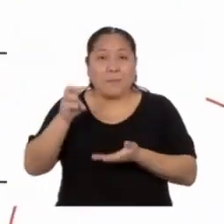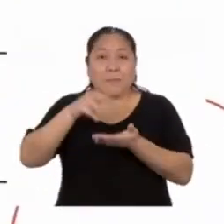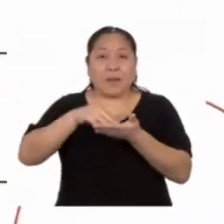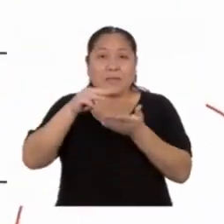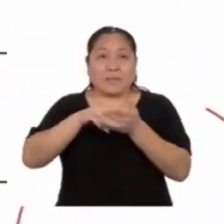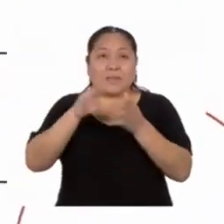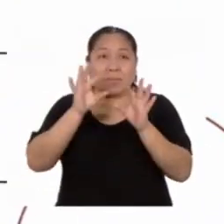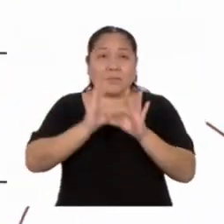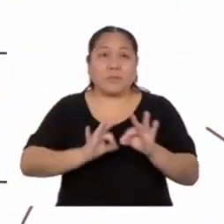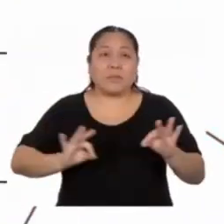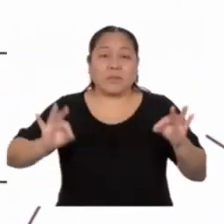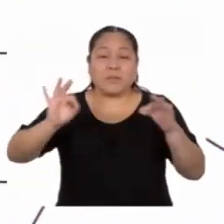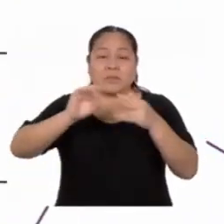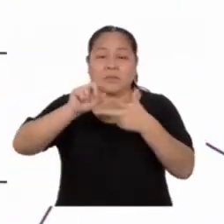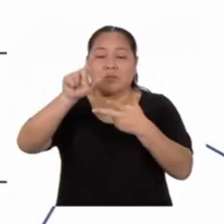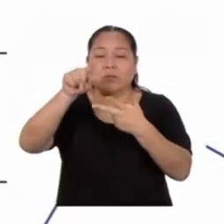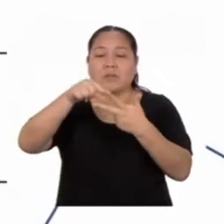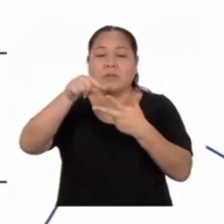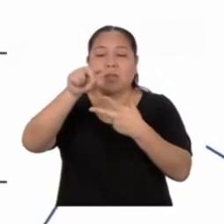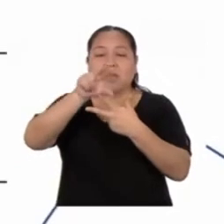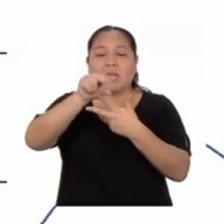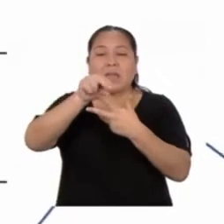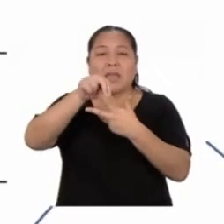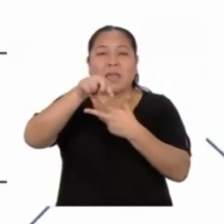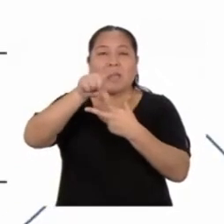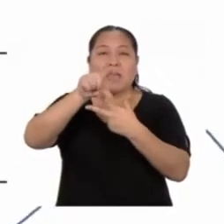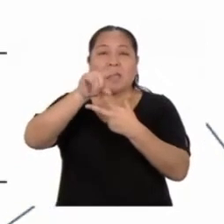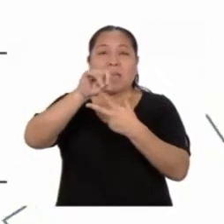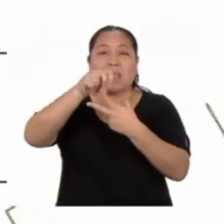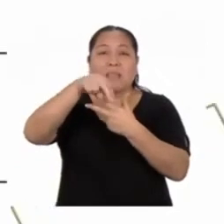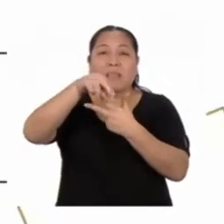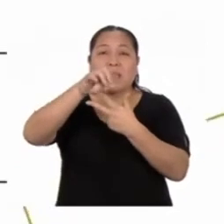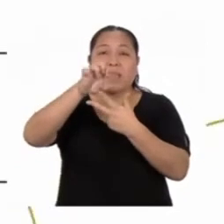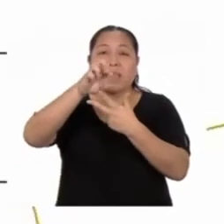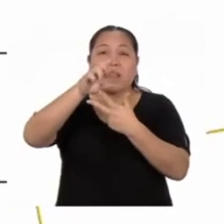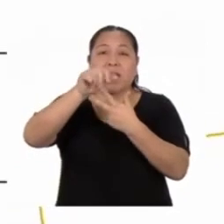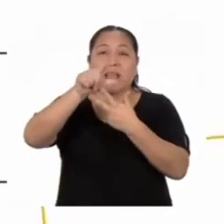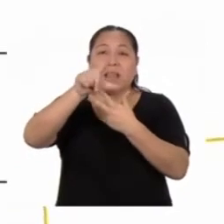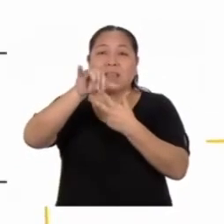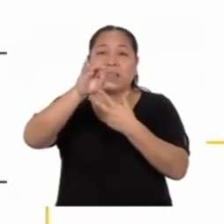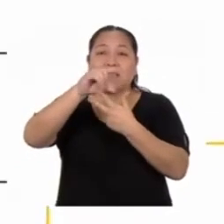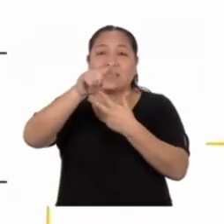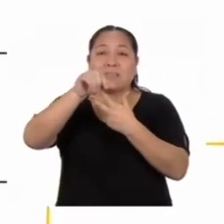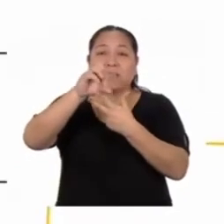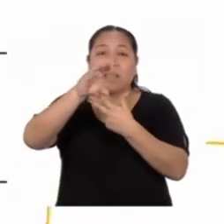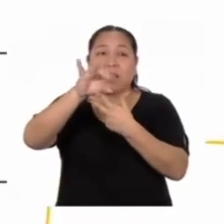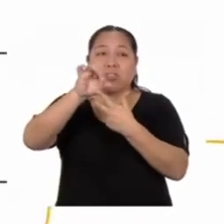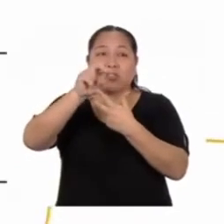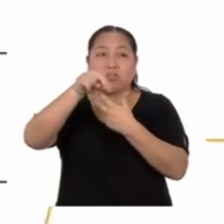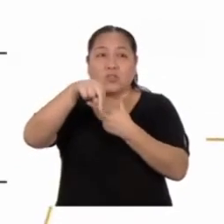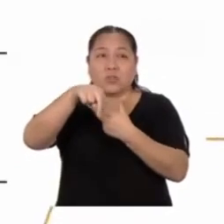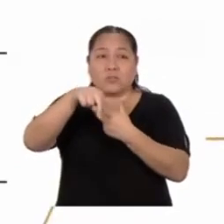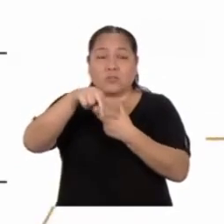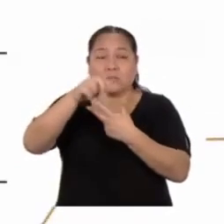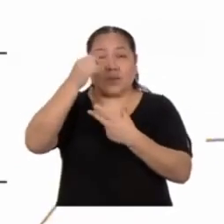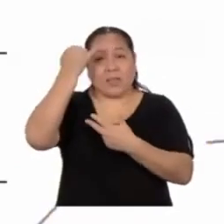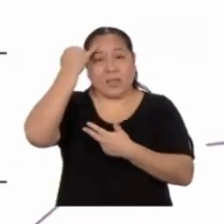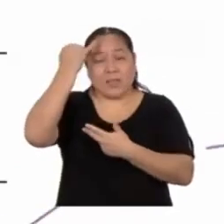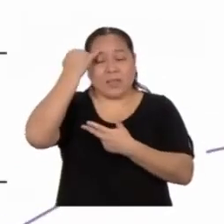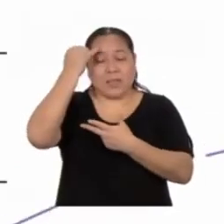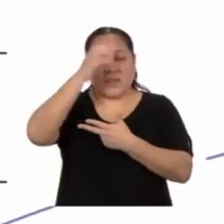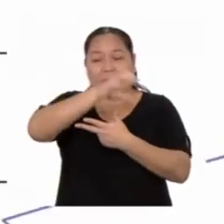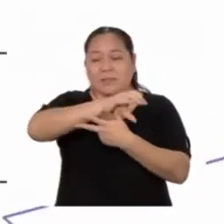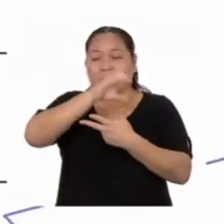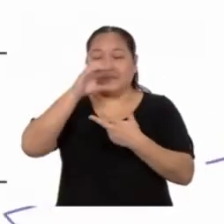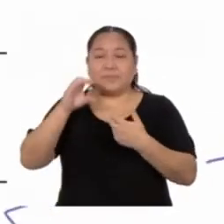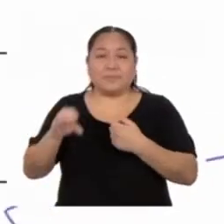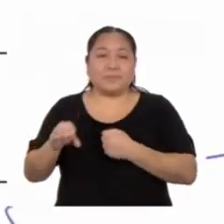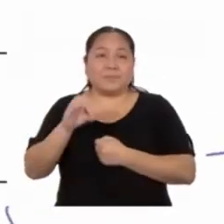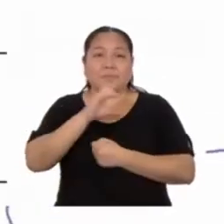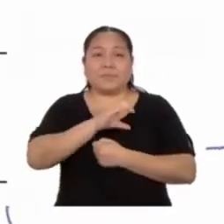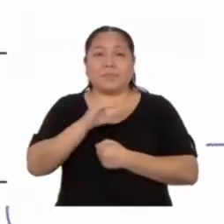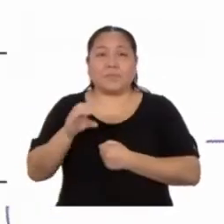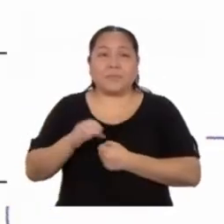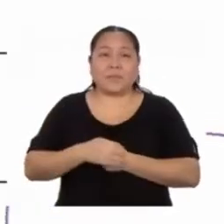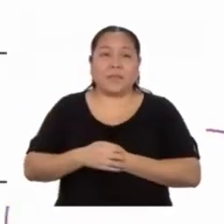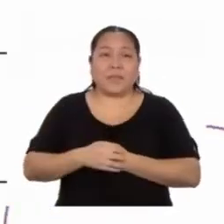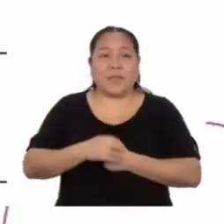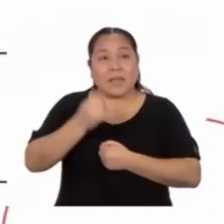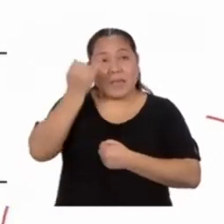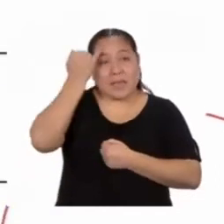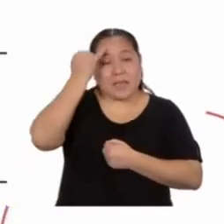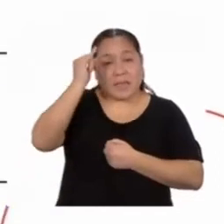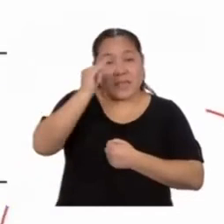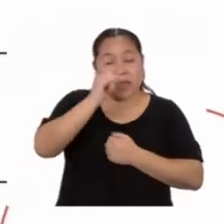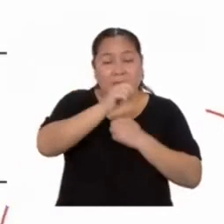la técnica de generalización, basándome en las dos ideas secundarias que ésta abarca. Hay